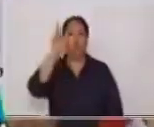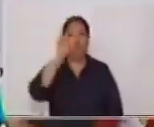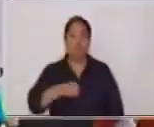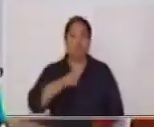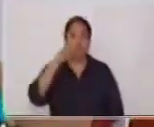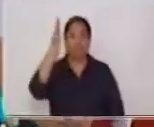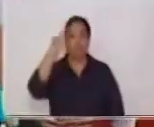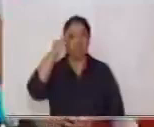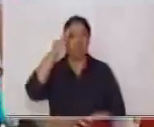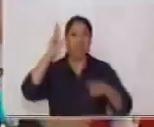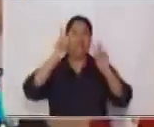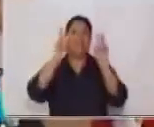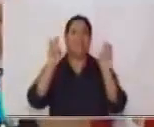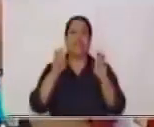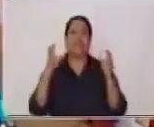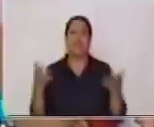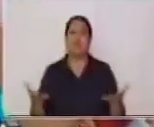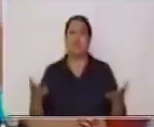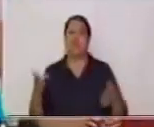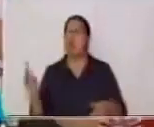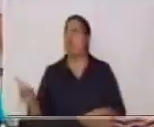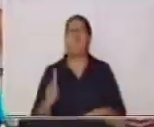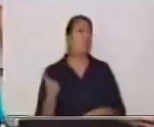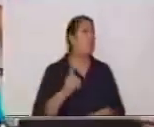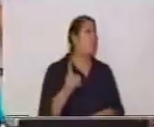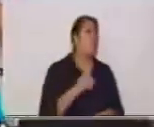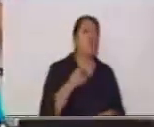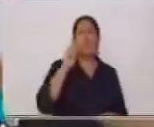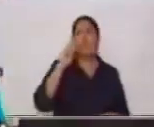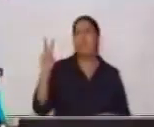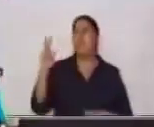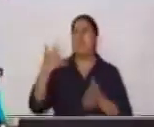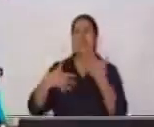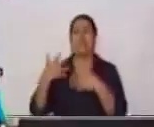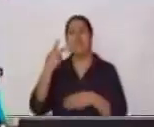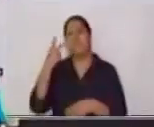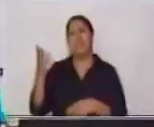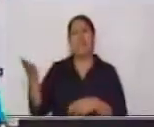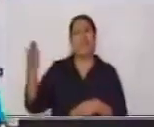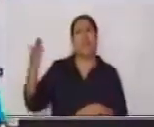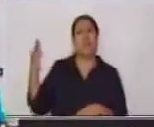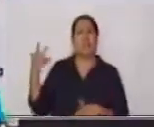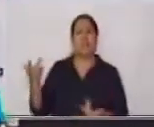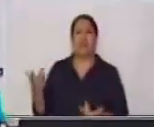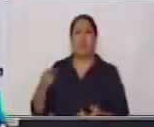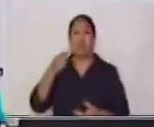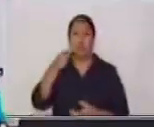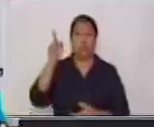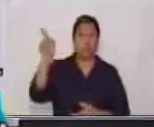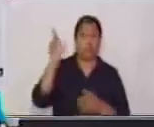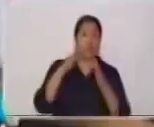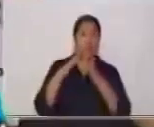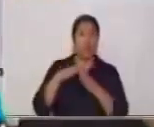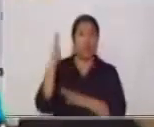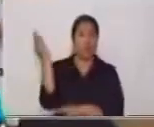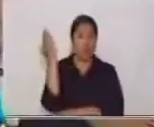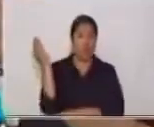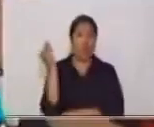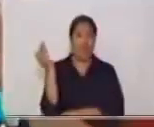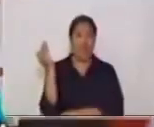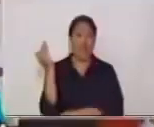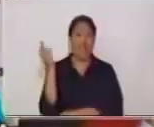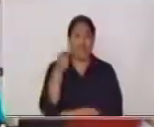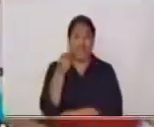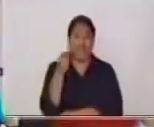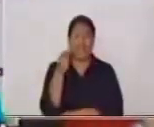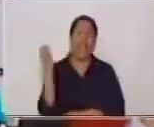creo saber algo. ¿Dónde lo he escuchado o lo he visto antes? ¿Tú tienes en casa alguna muñeca? Las muñecas son muy